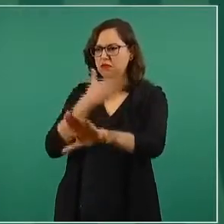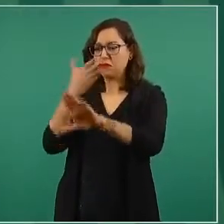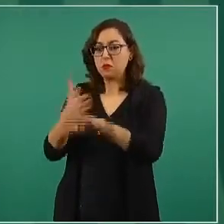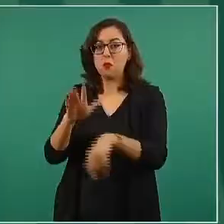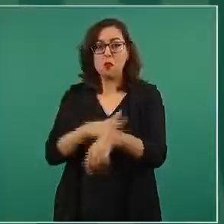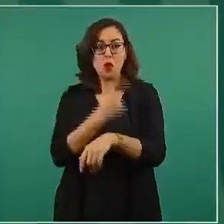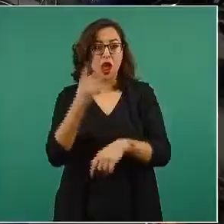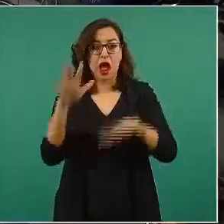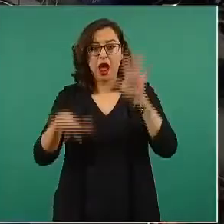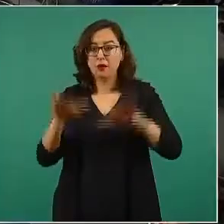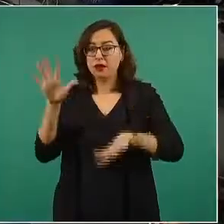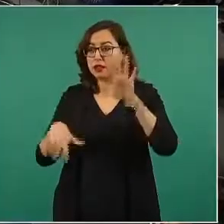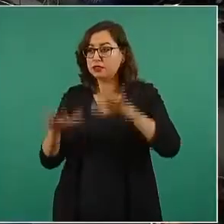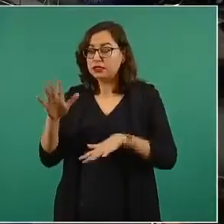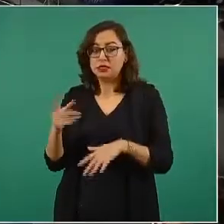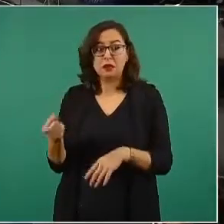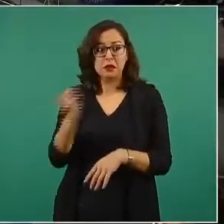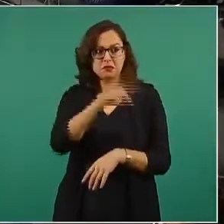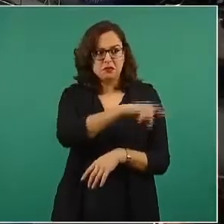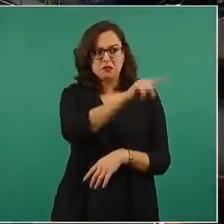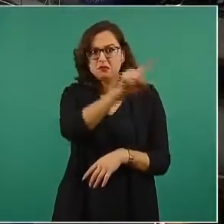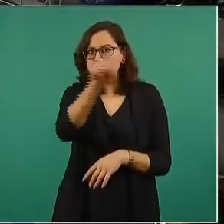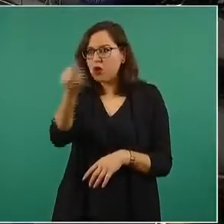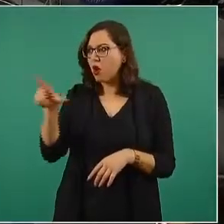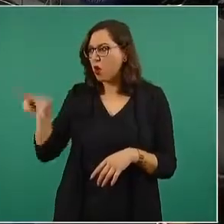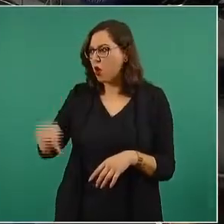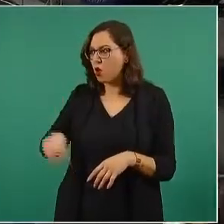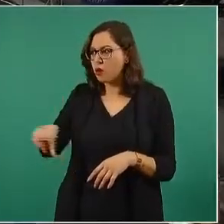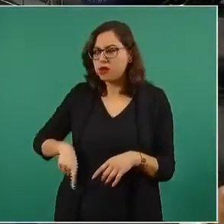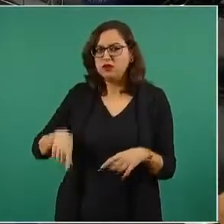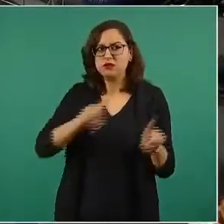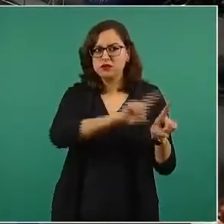funcionario le aplauden los